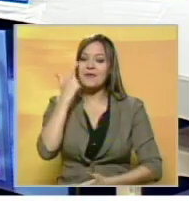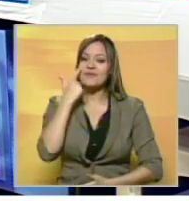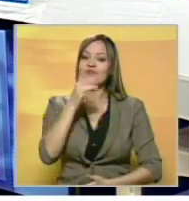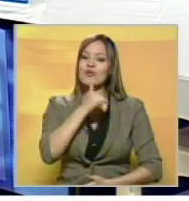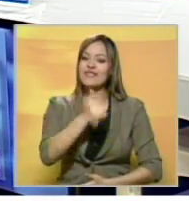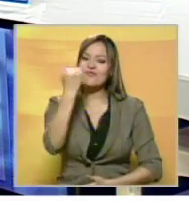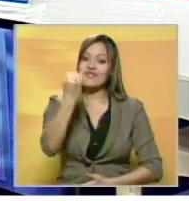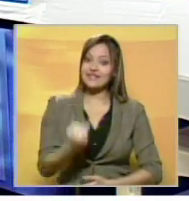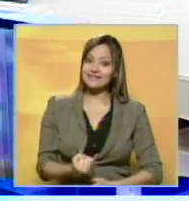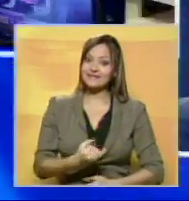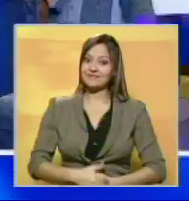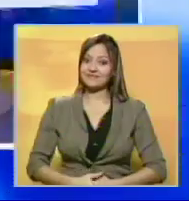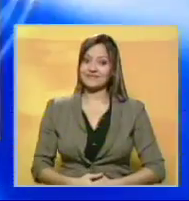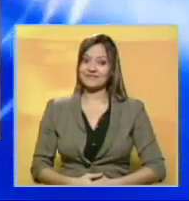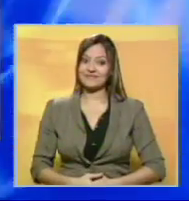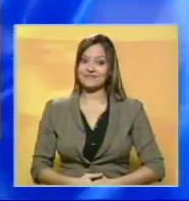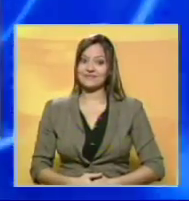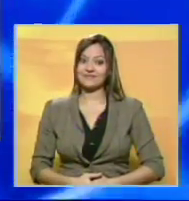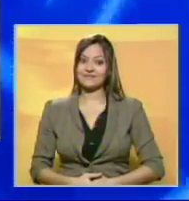dice Federica.